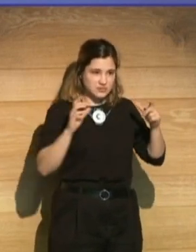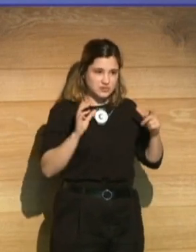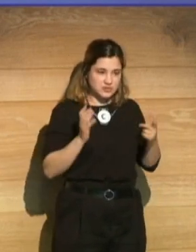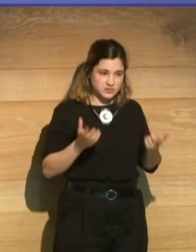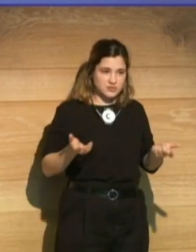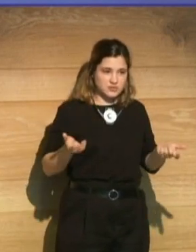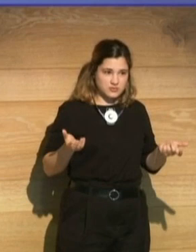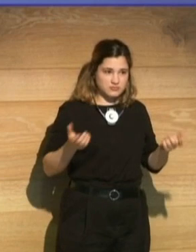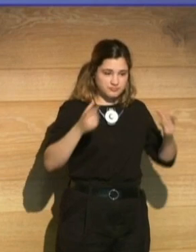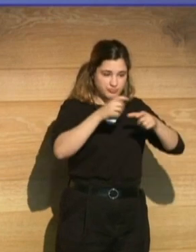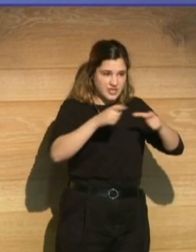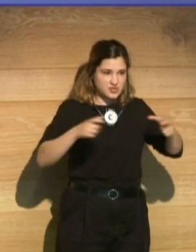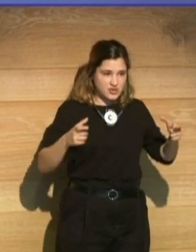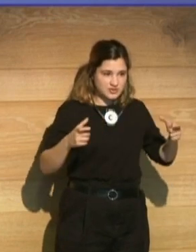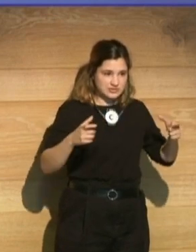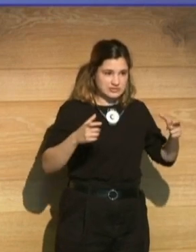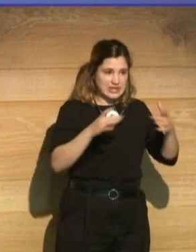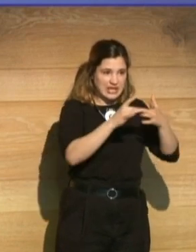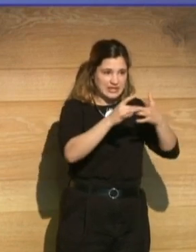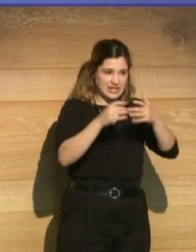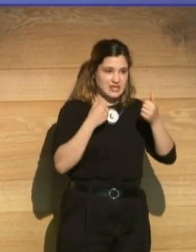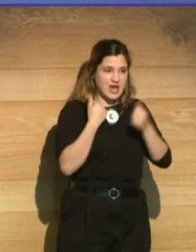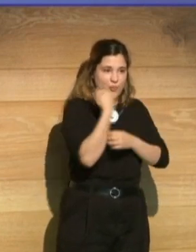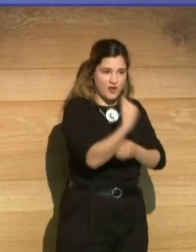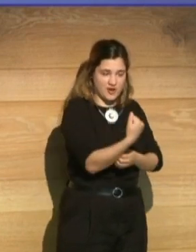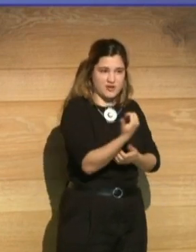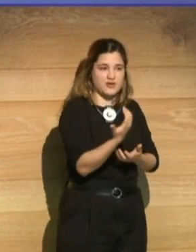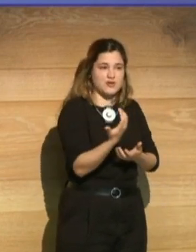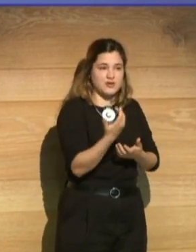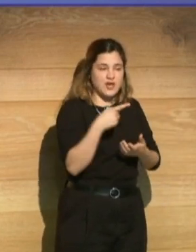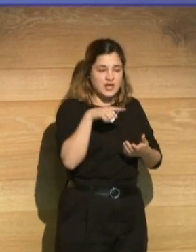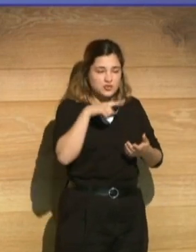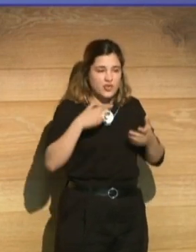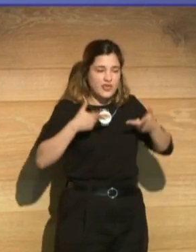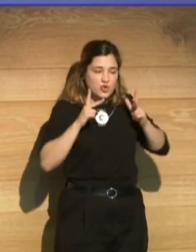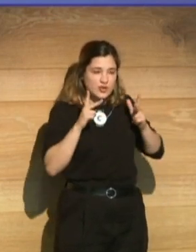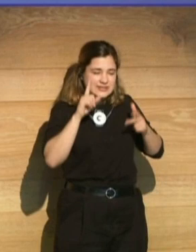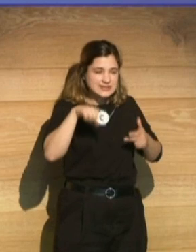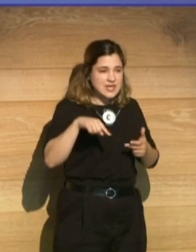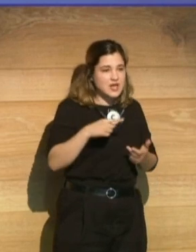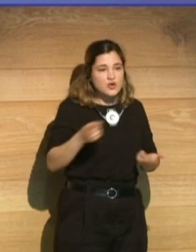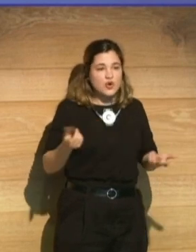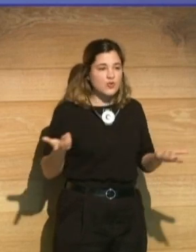esa gran cantidad de gente que ha decidido apoyar a estos líderes, son demócratas, ya no lo son. La tendencia es